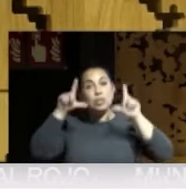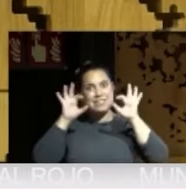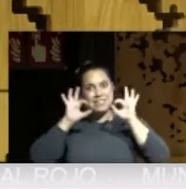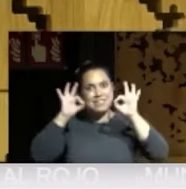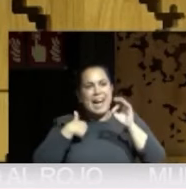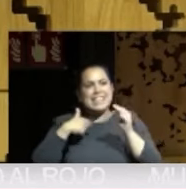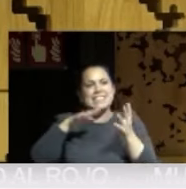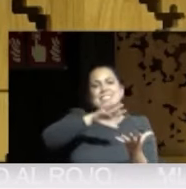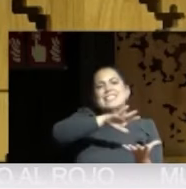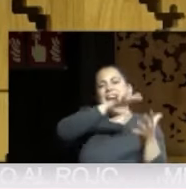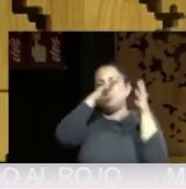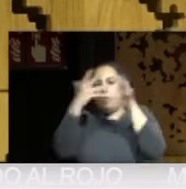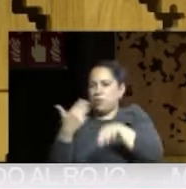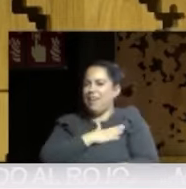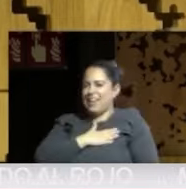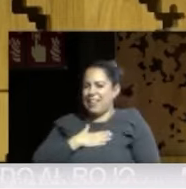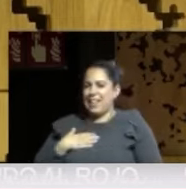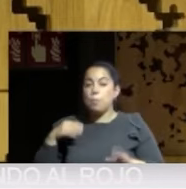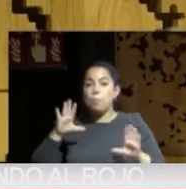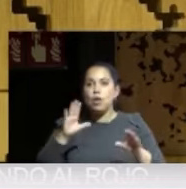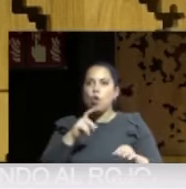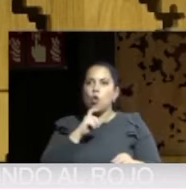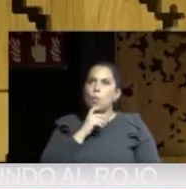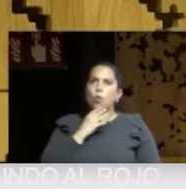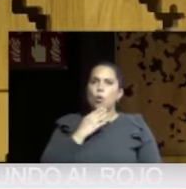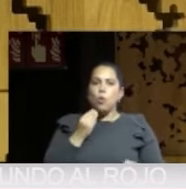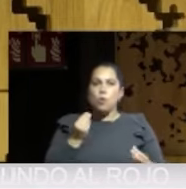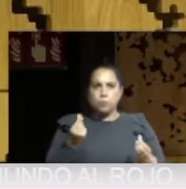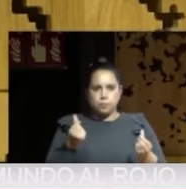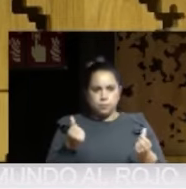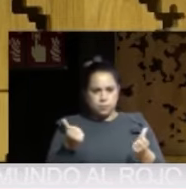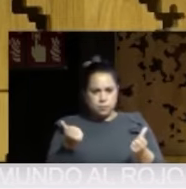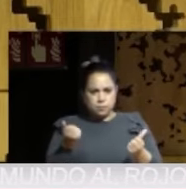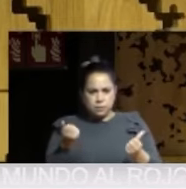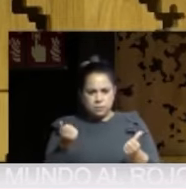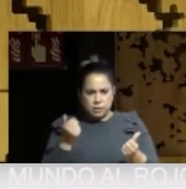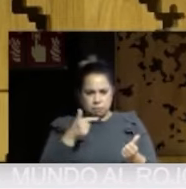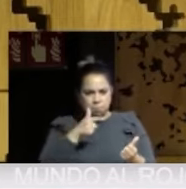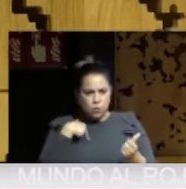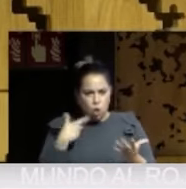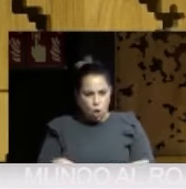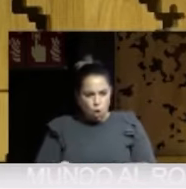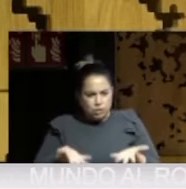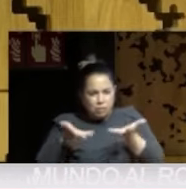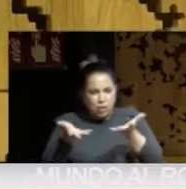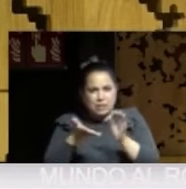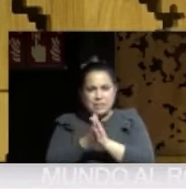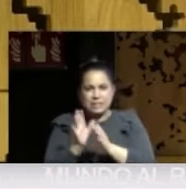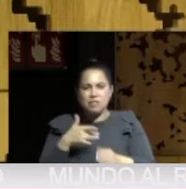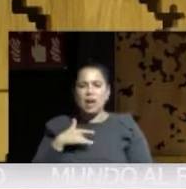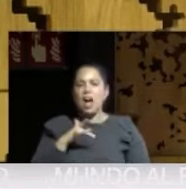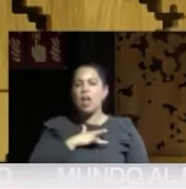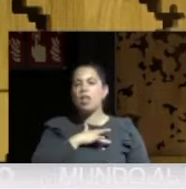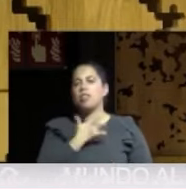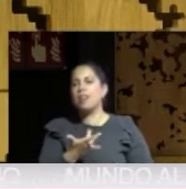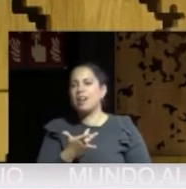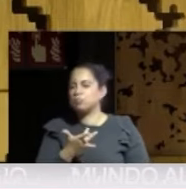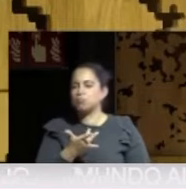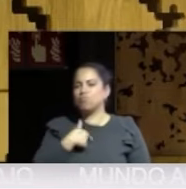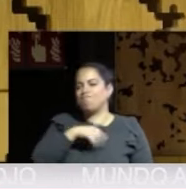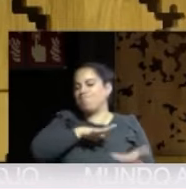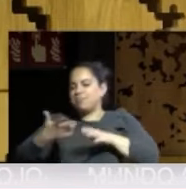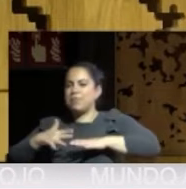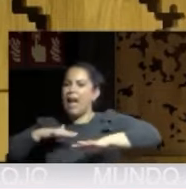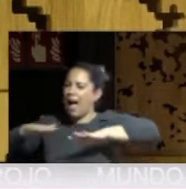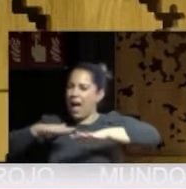transformación Pero claro con una contribución que pasa del donativo a la acción es decir